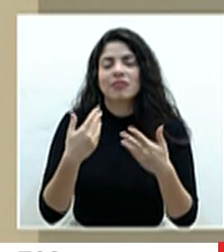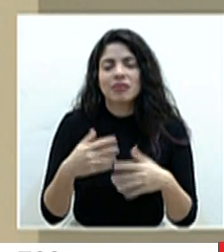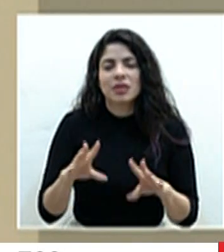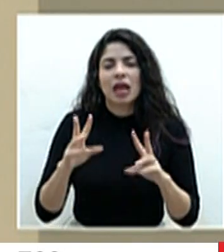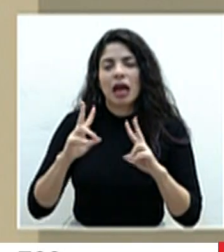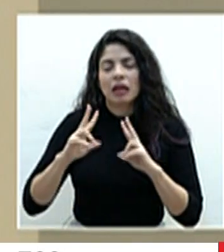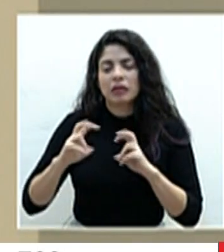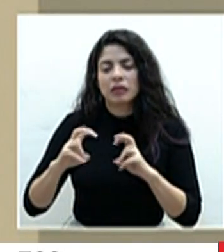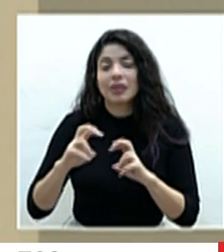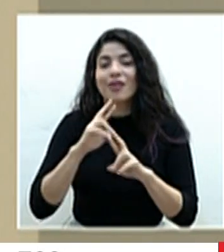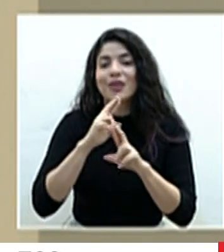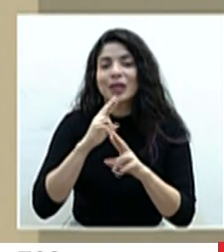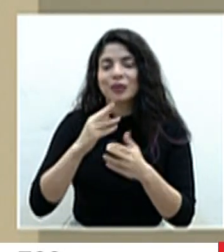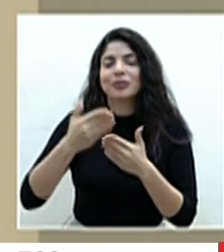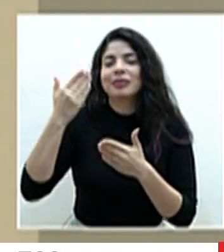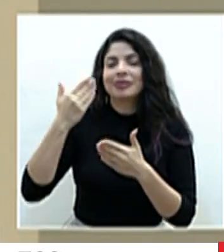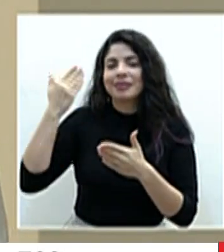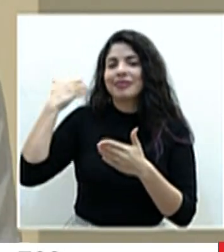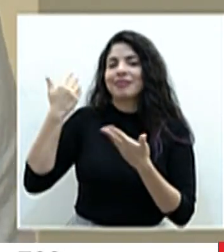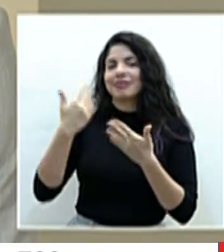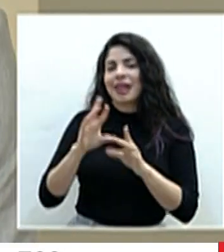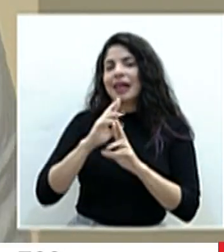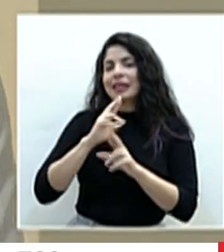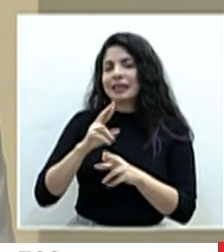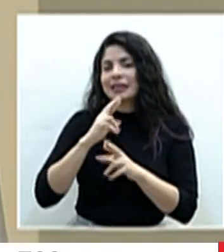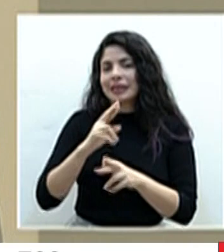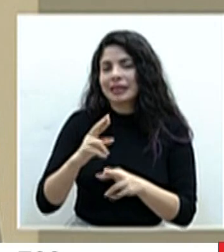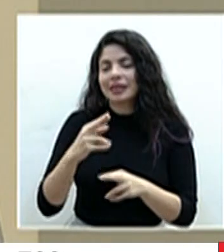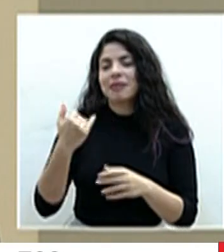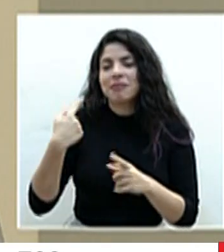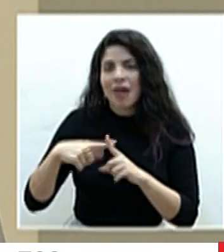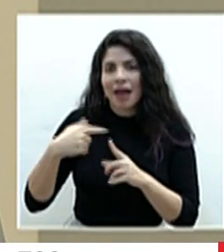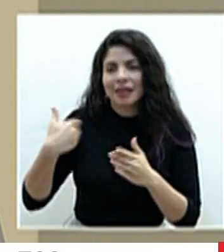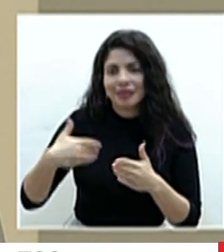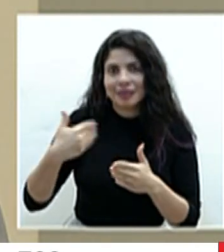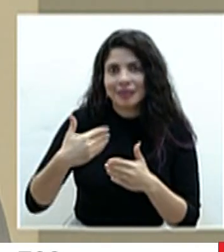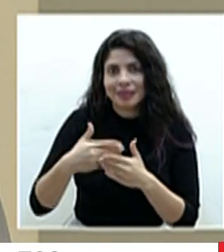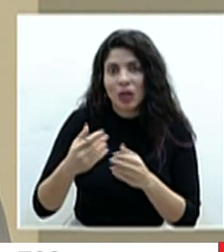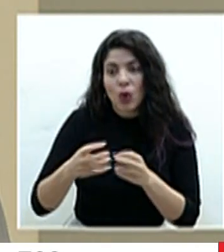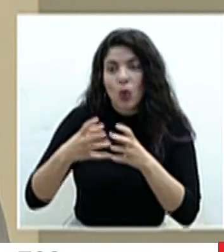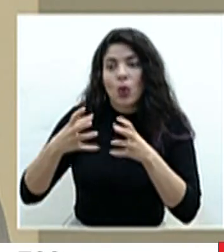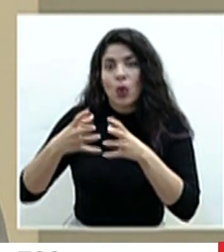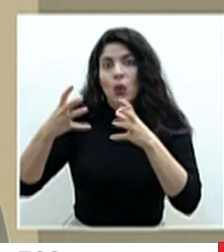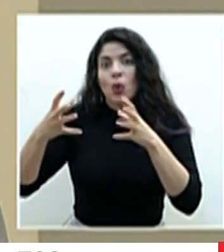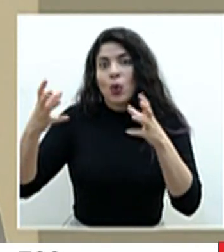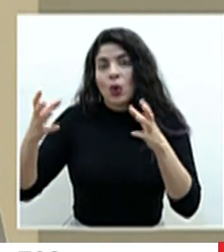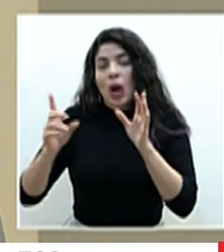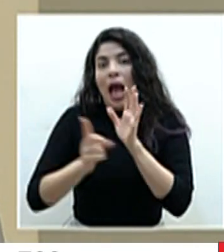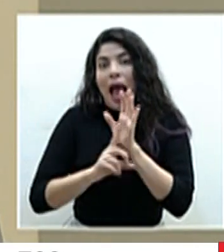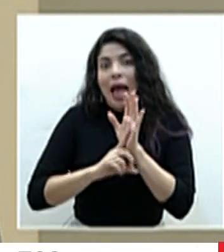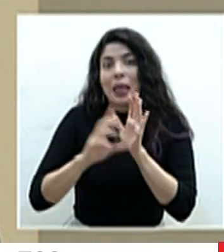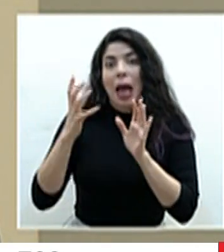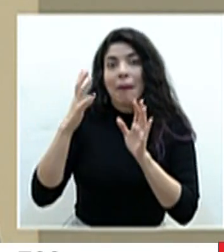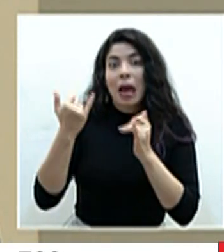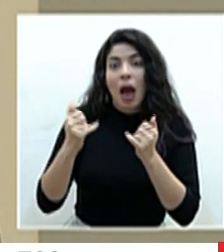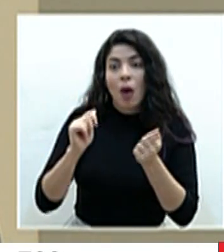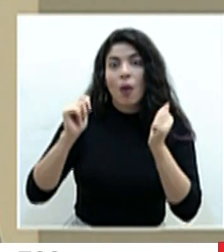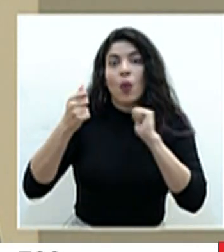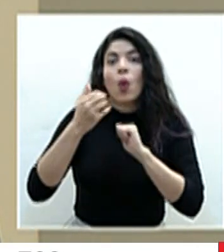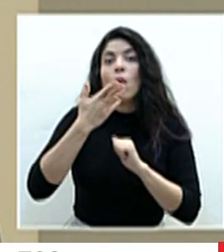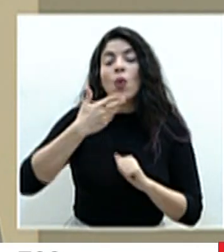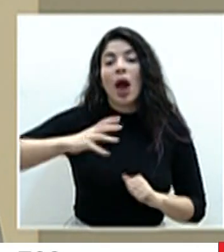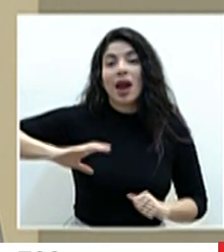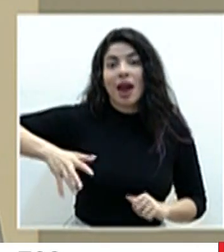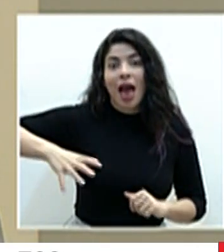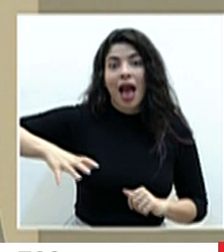en las respuestas anteriores y durante lo que hemos estado indicando desde que empezamos a elevar el nivel de alerta de amarilla hacia anaranjada en